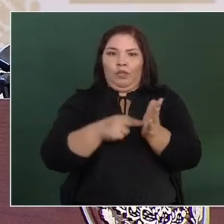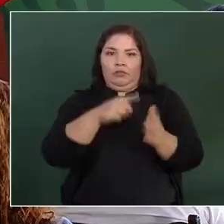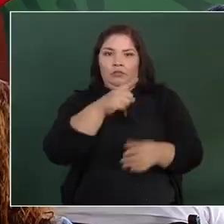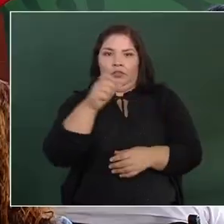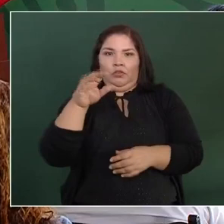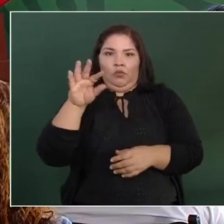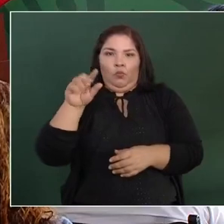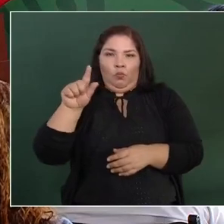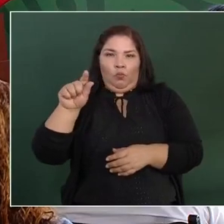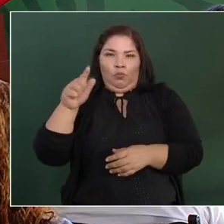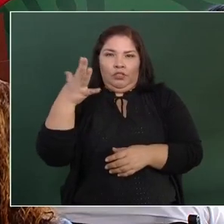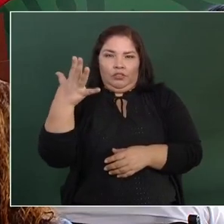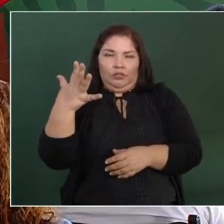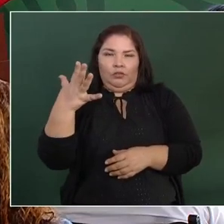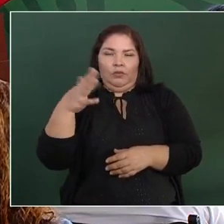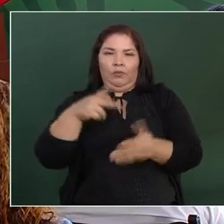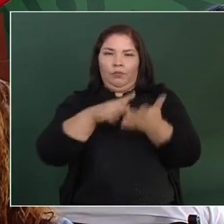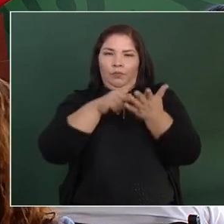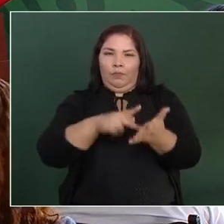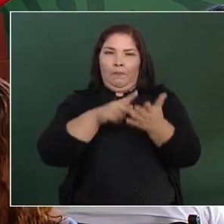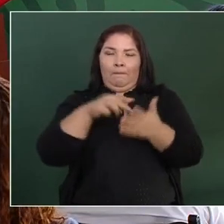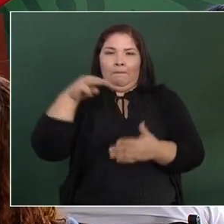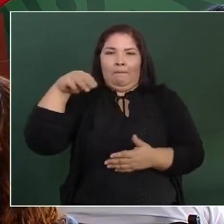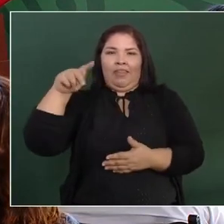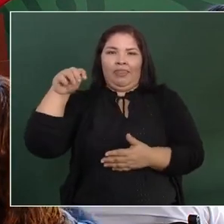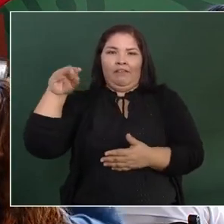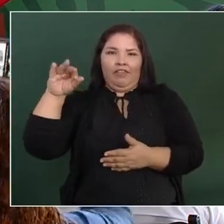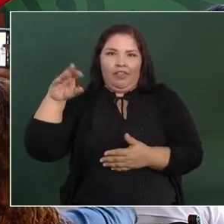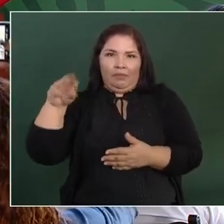2.145 kilogramos. En lo que se refiere a metanfetaminas,